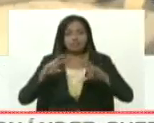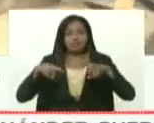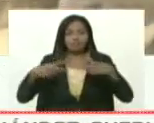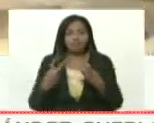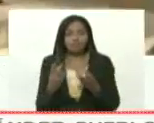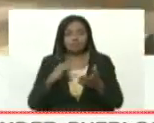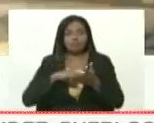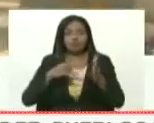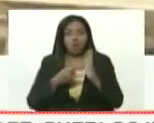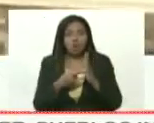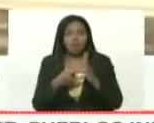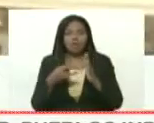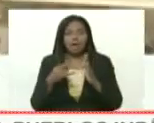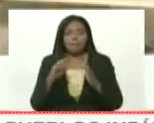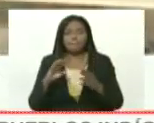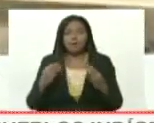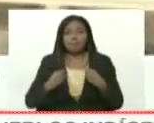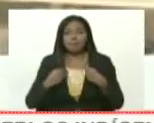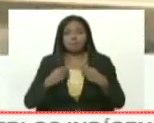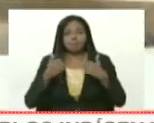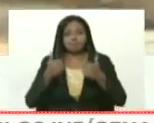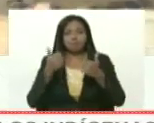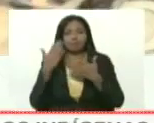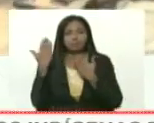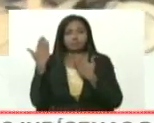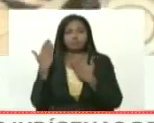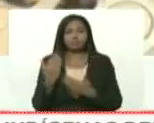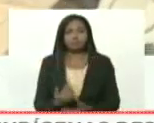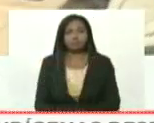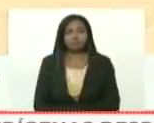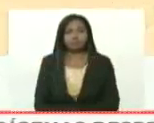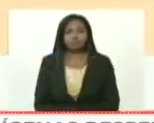innovación, tecnología para el vivir viviendo. Adelante.